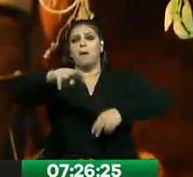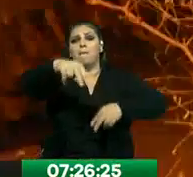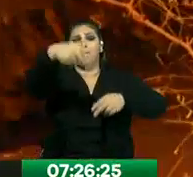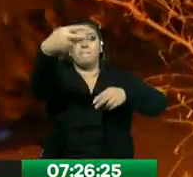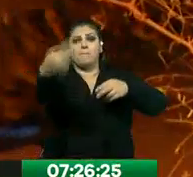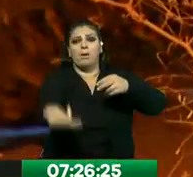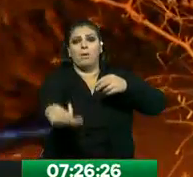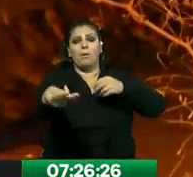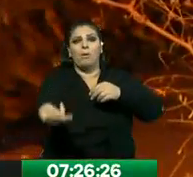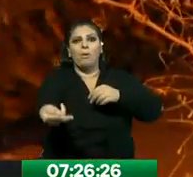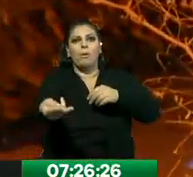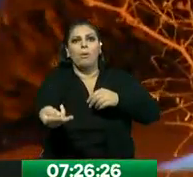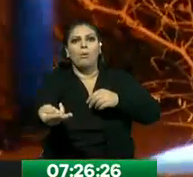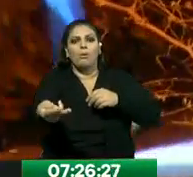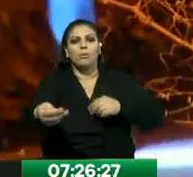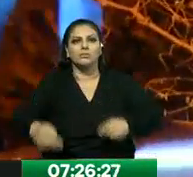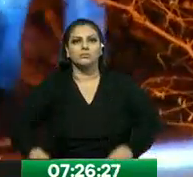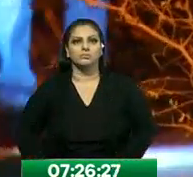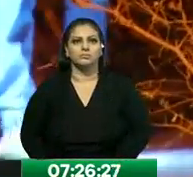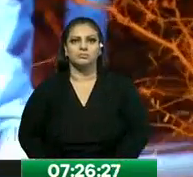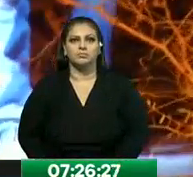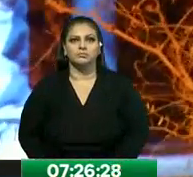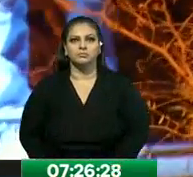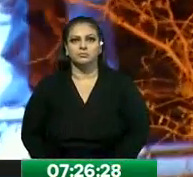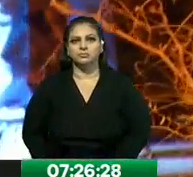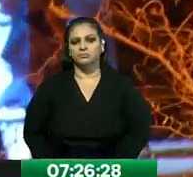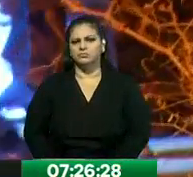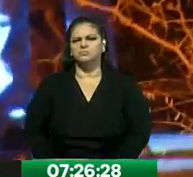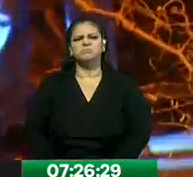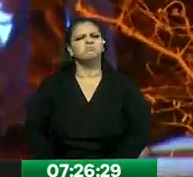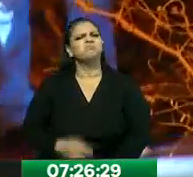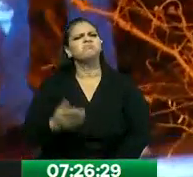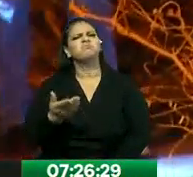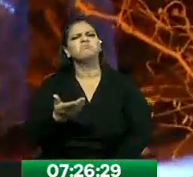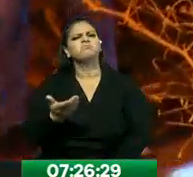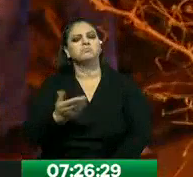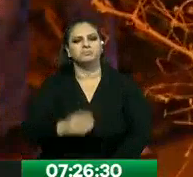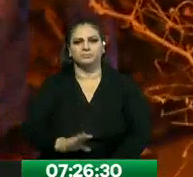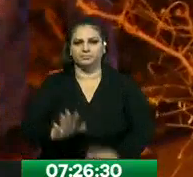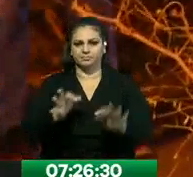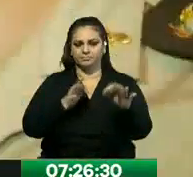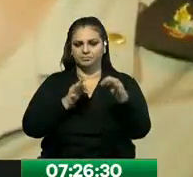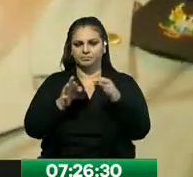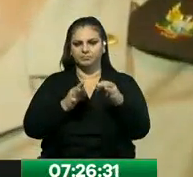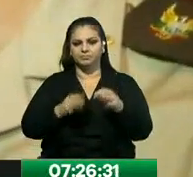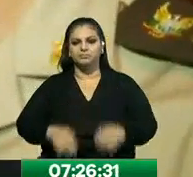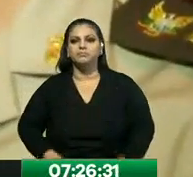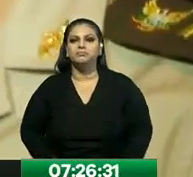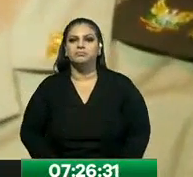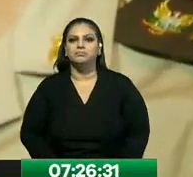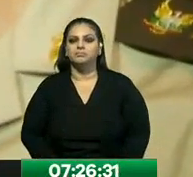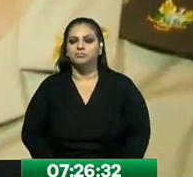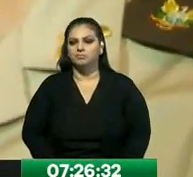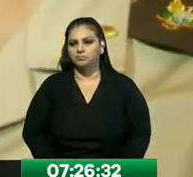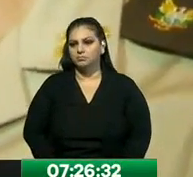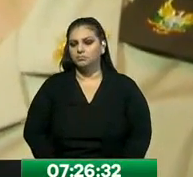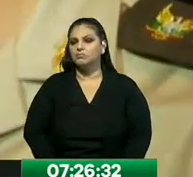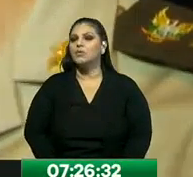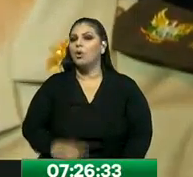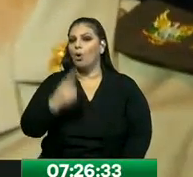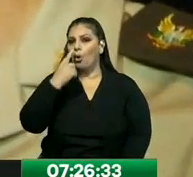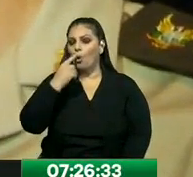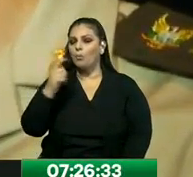herido. Dos personas en una motocicleta perpetraron el crimen. Los dos ciudadanos se encontraban en este